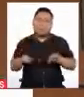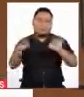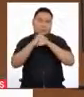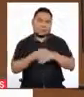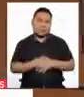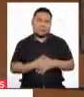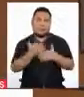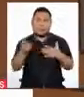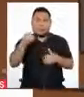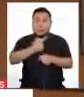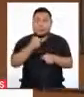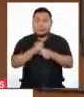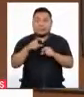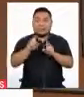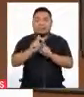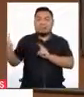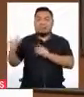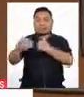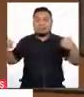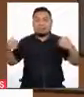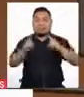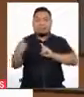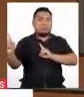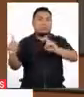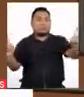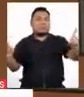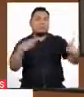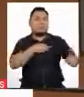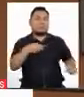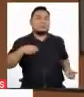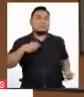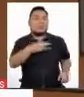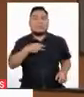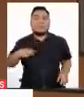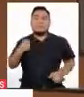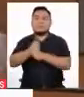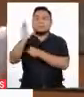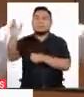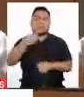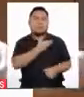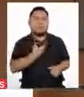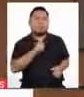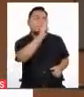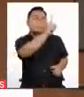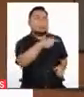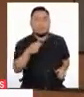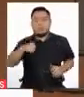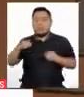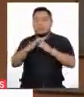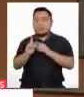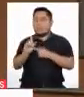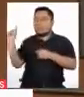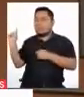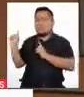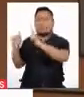Si es un trabajo desarticulado, el ministro o el ministerio por su lado, el gobierno responde una por la otra, y el municipio